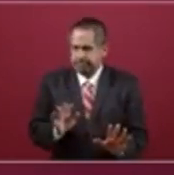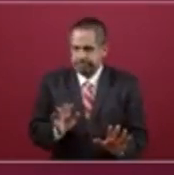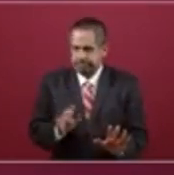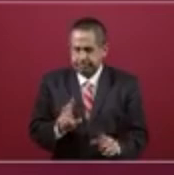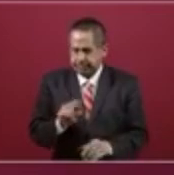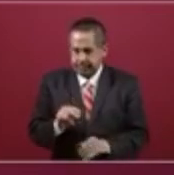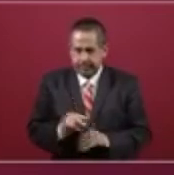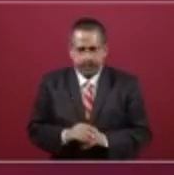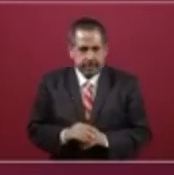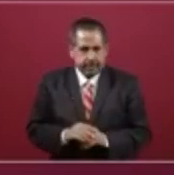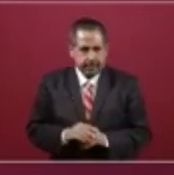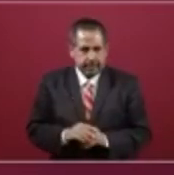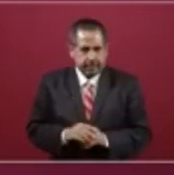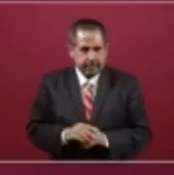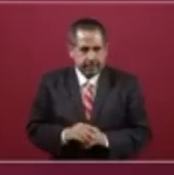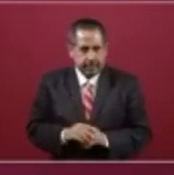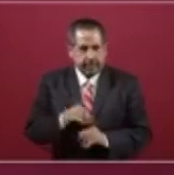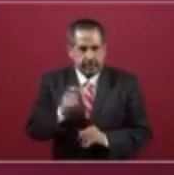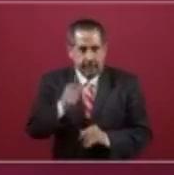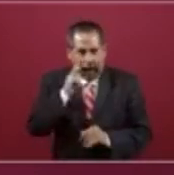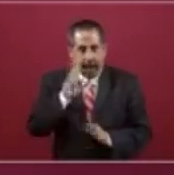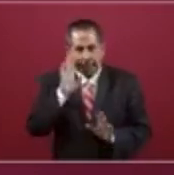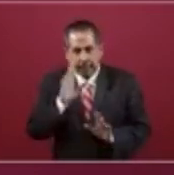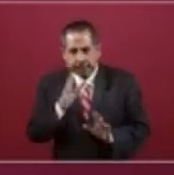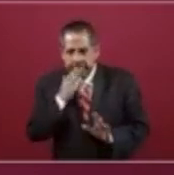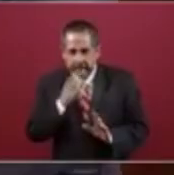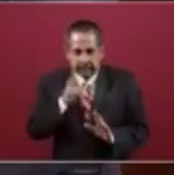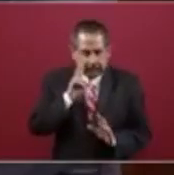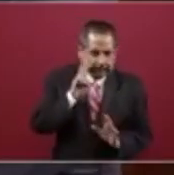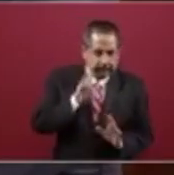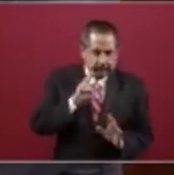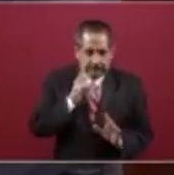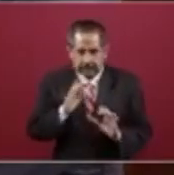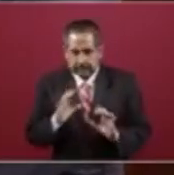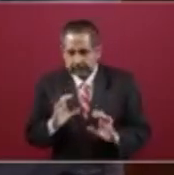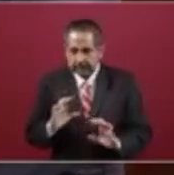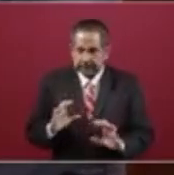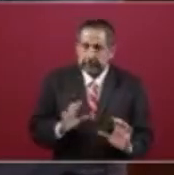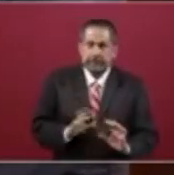Entonces, vamos a verlo bien.